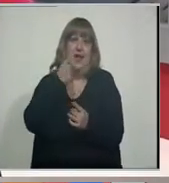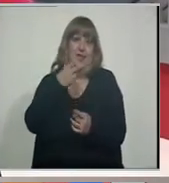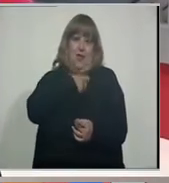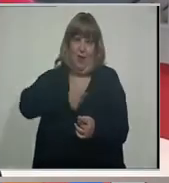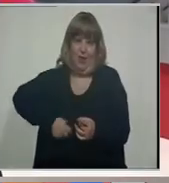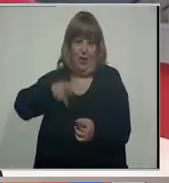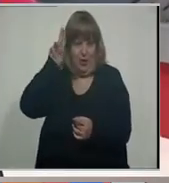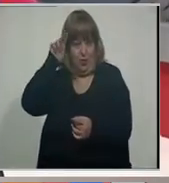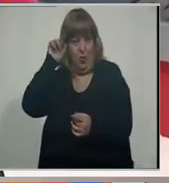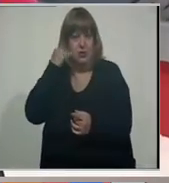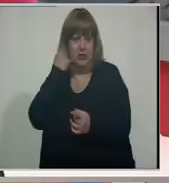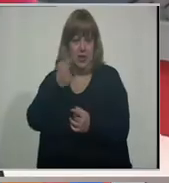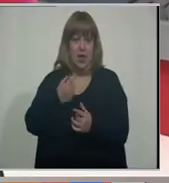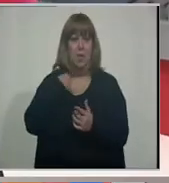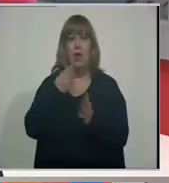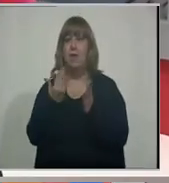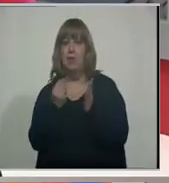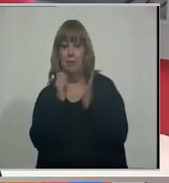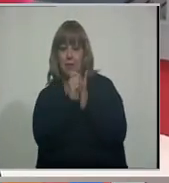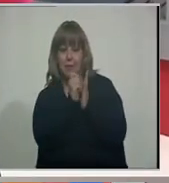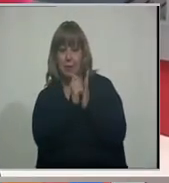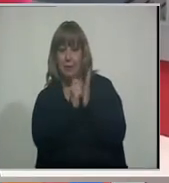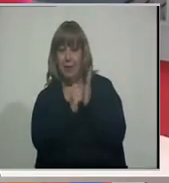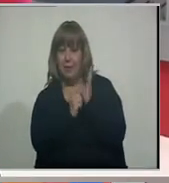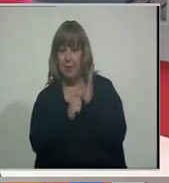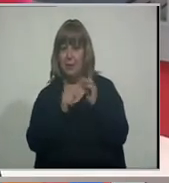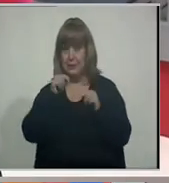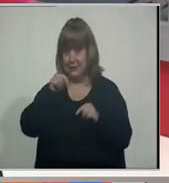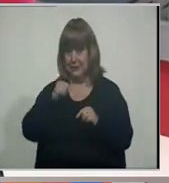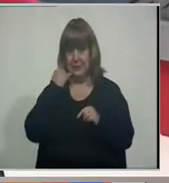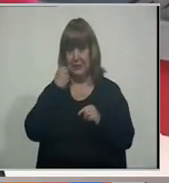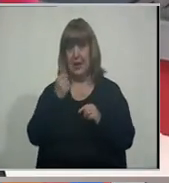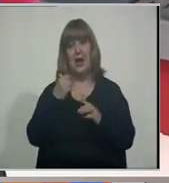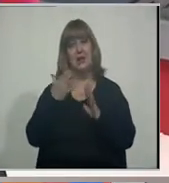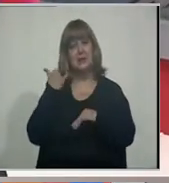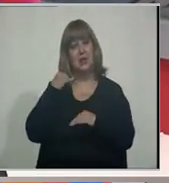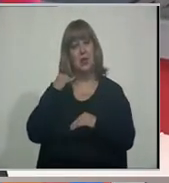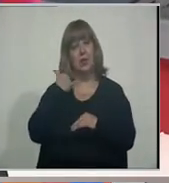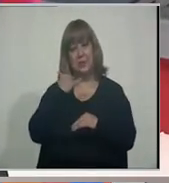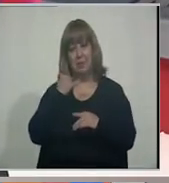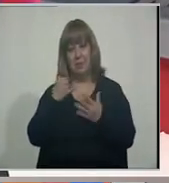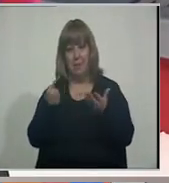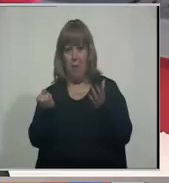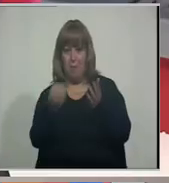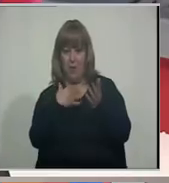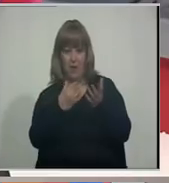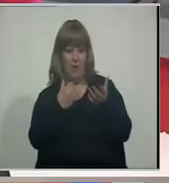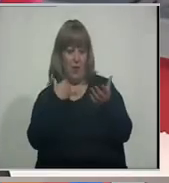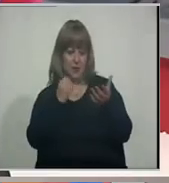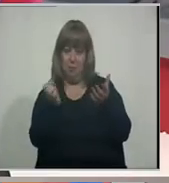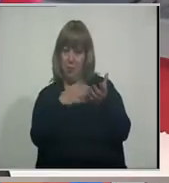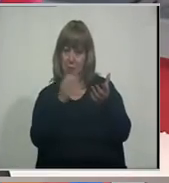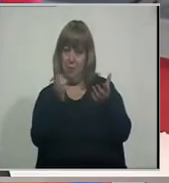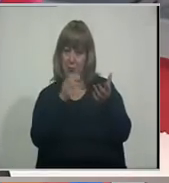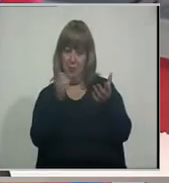obviamente se van conociendo más detalles, ¿no? Y justamente en nuestro sistema de WhatsApp ayer recibíamos muchísimos mensajes de mendocinos